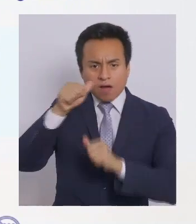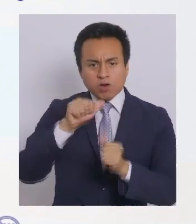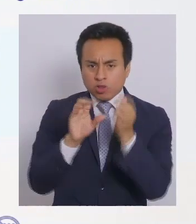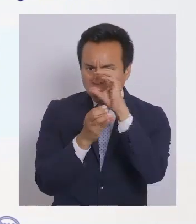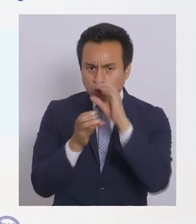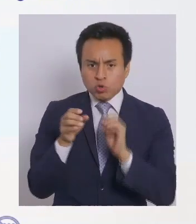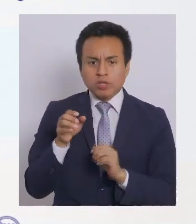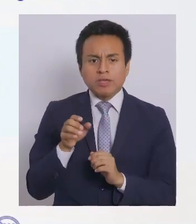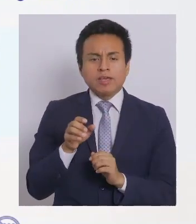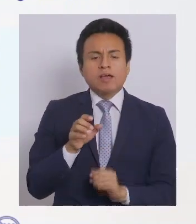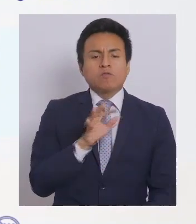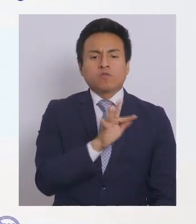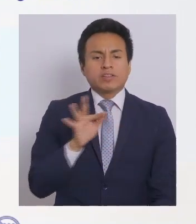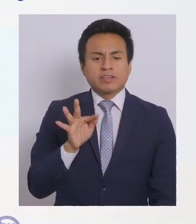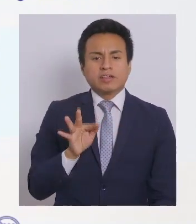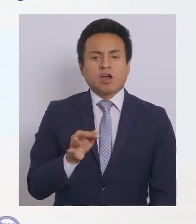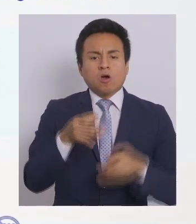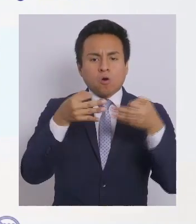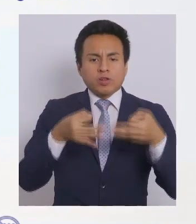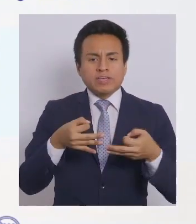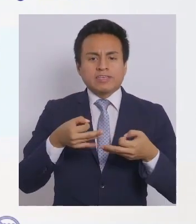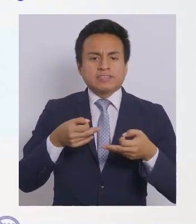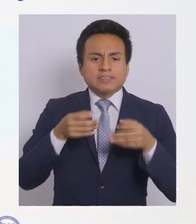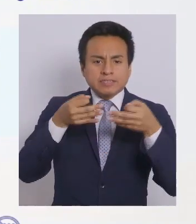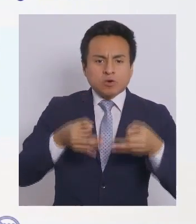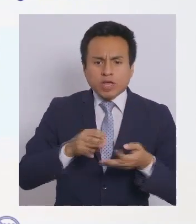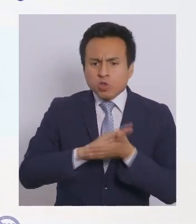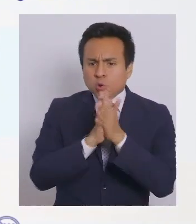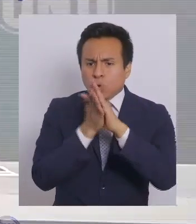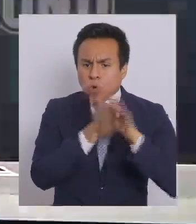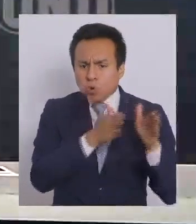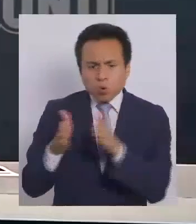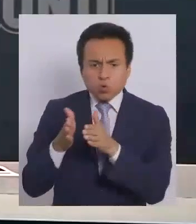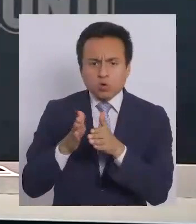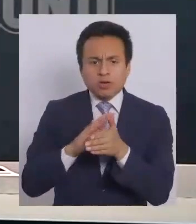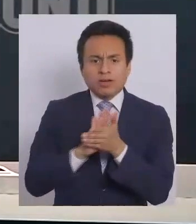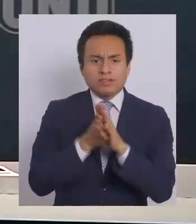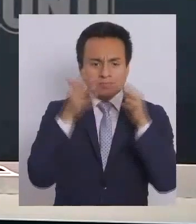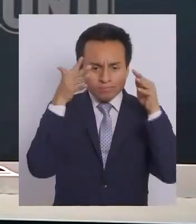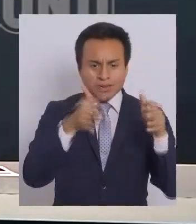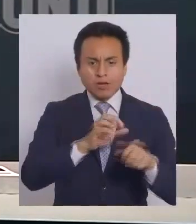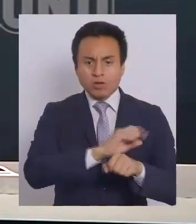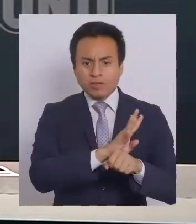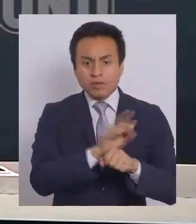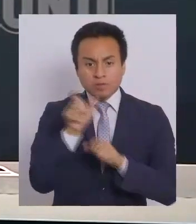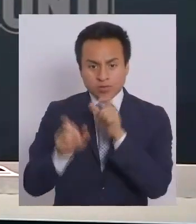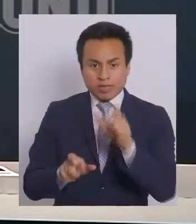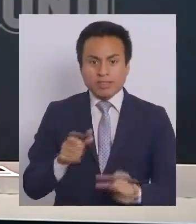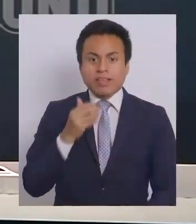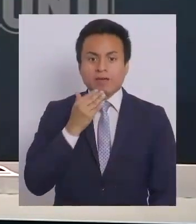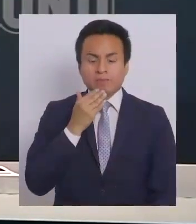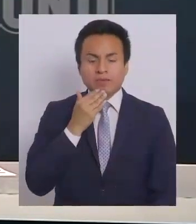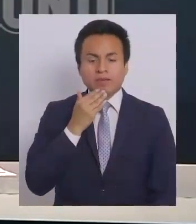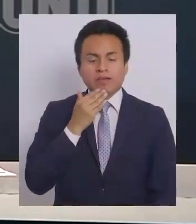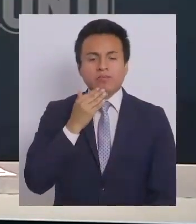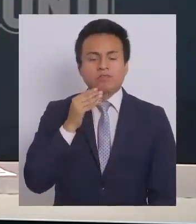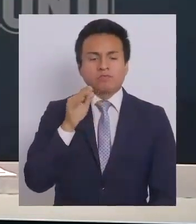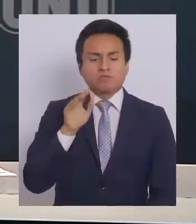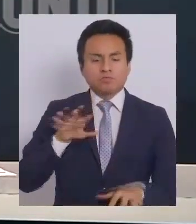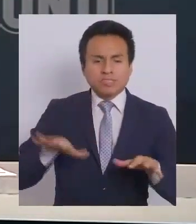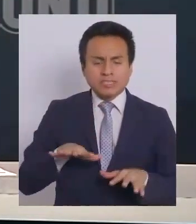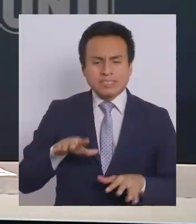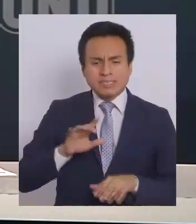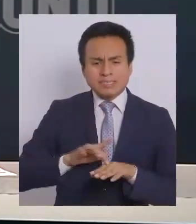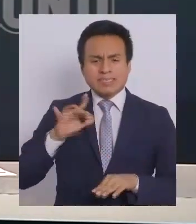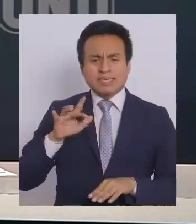fuerzas de orden y seguridad desplegadas por acción de coronavirus y el personal que desarrolla funciones críticas del